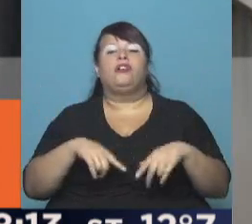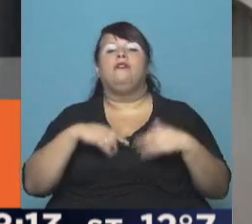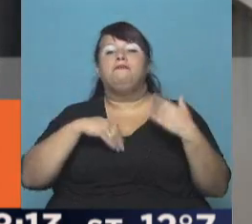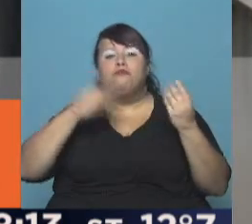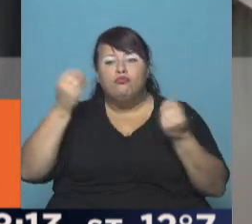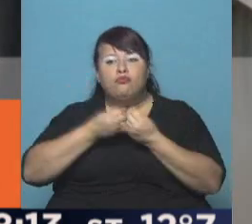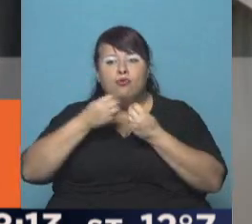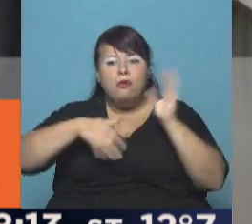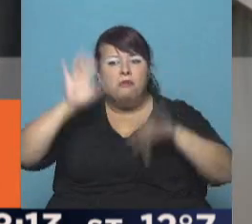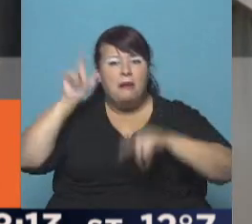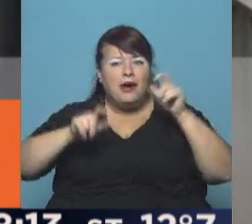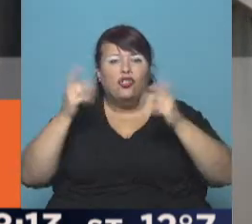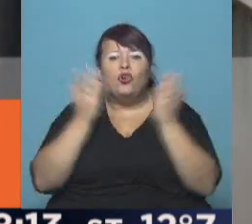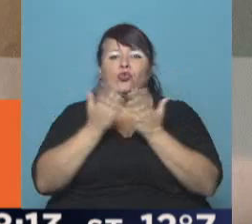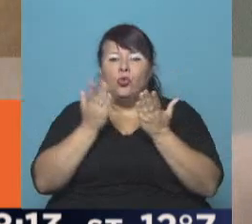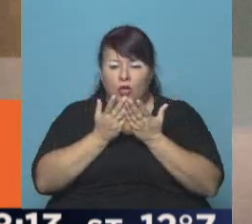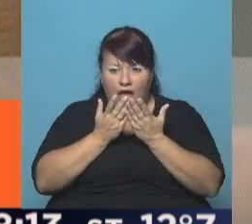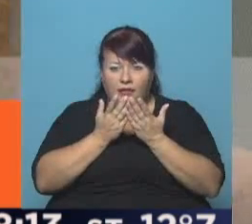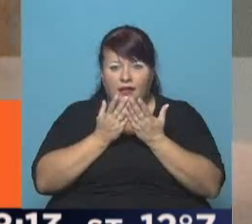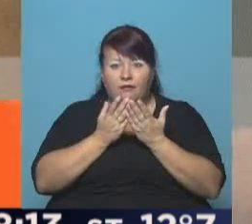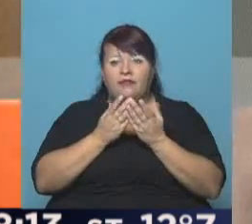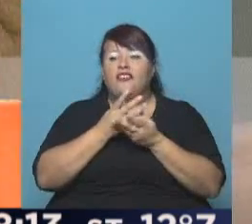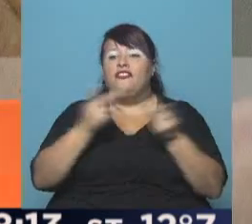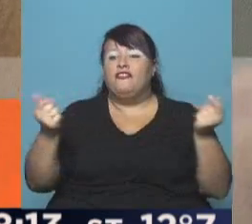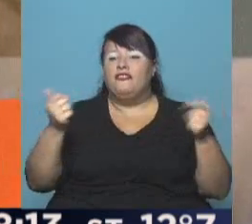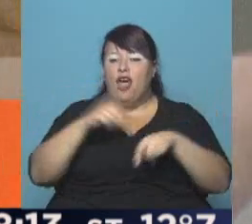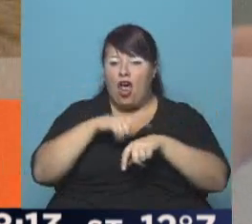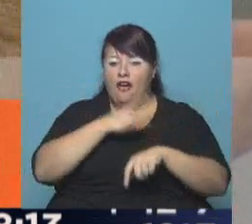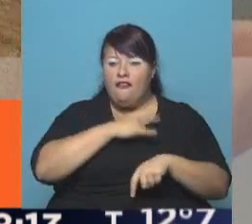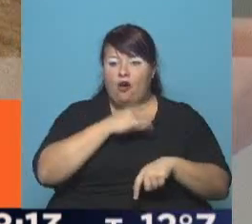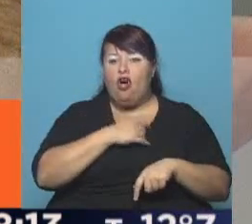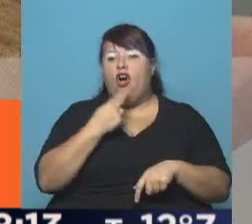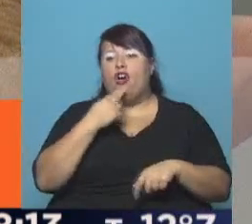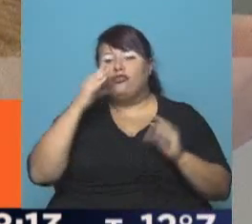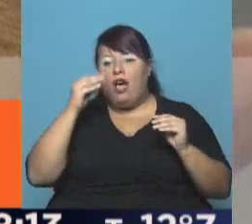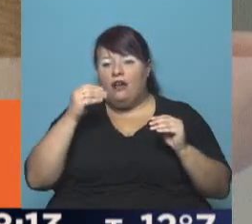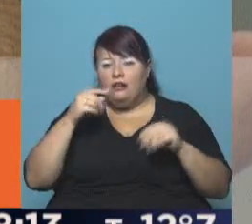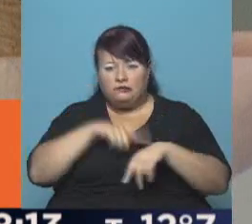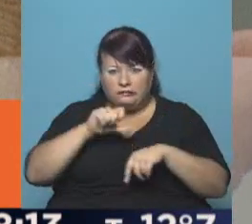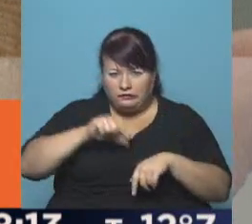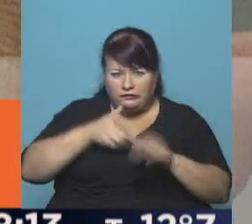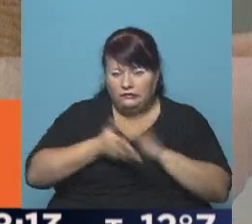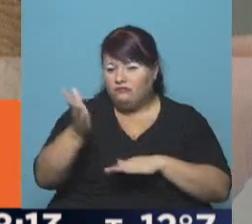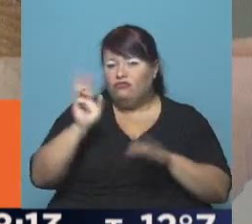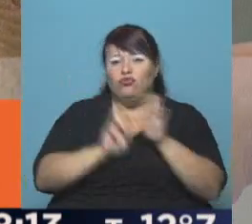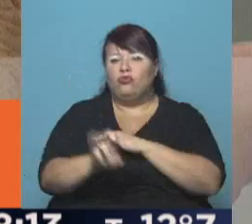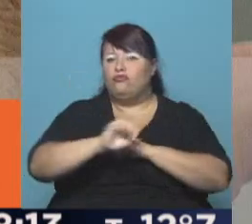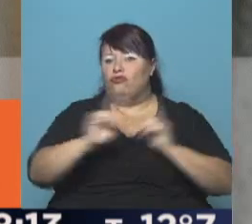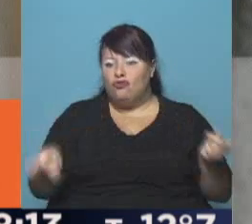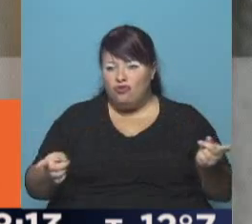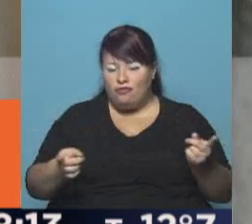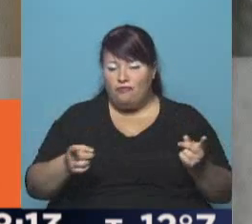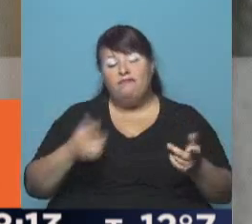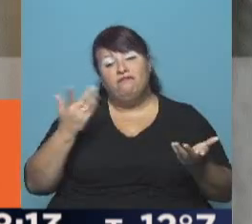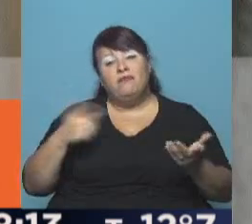mucha gente sobre todo estudiantes que terminan los horarios la facultad a las 11 de la noche y que eso no pueden tomar el subte